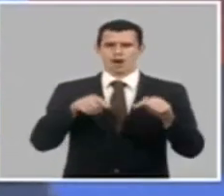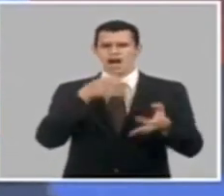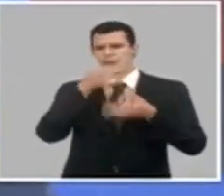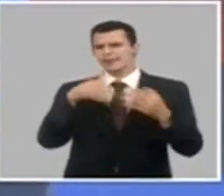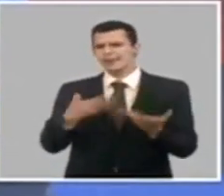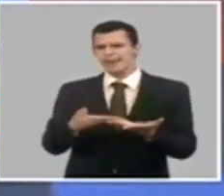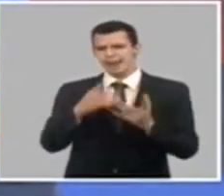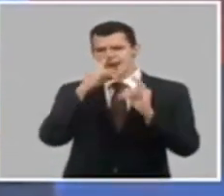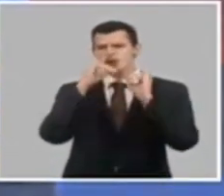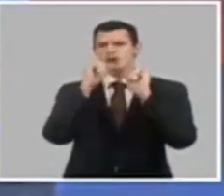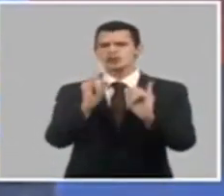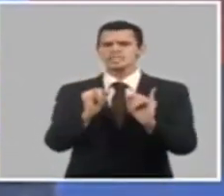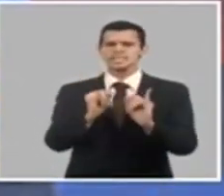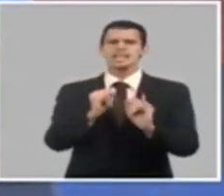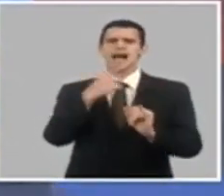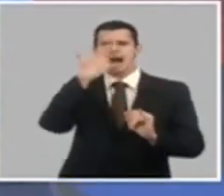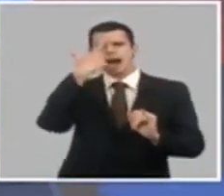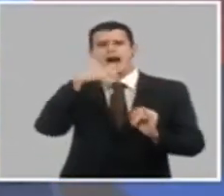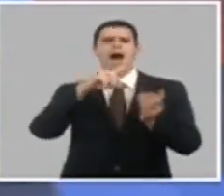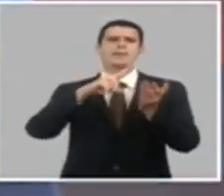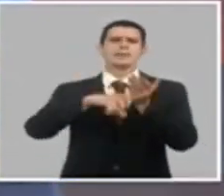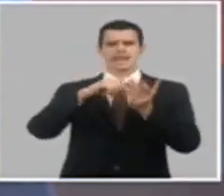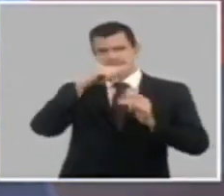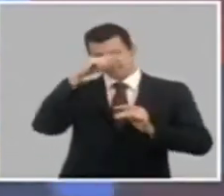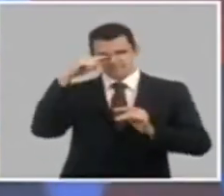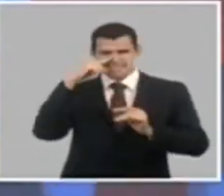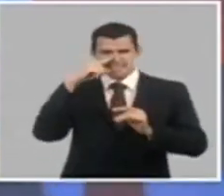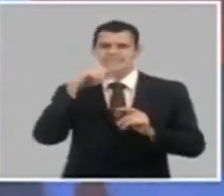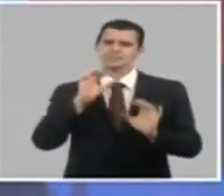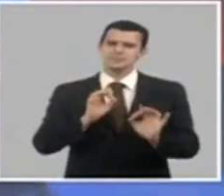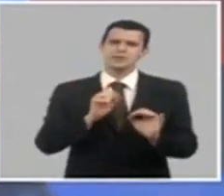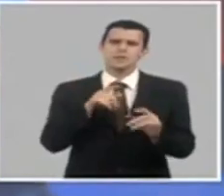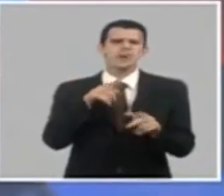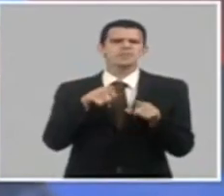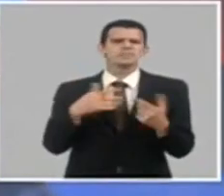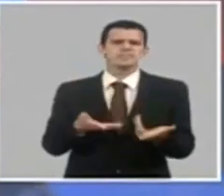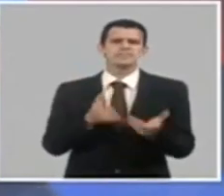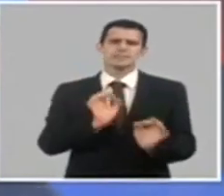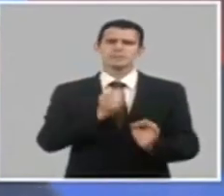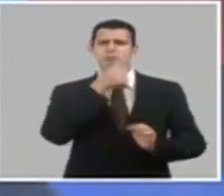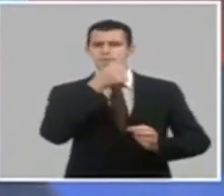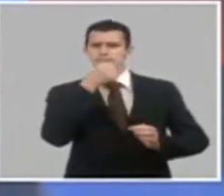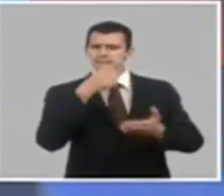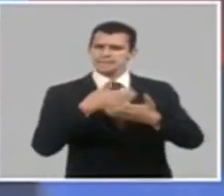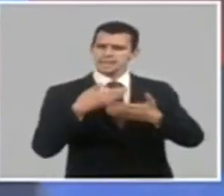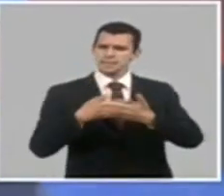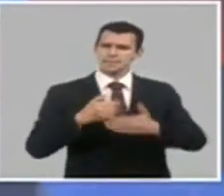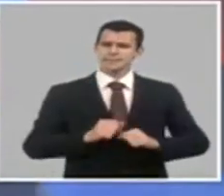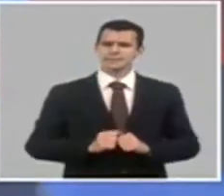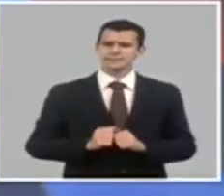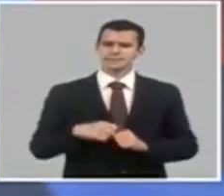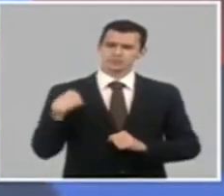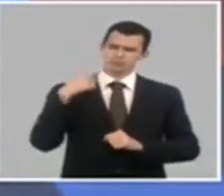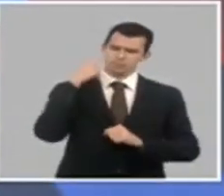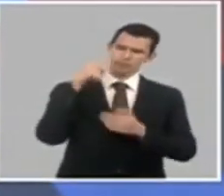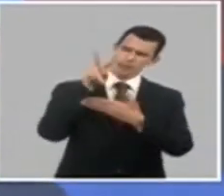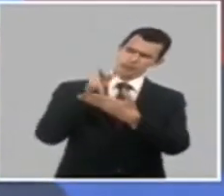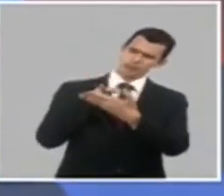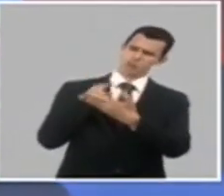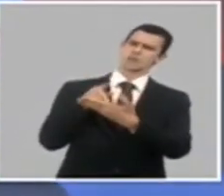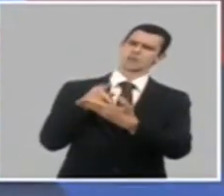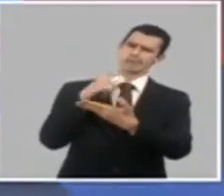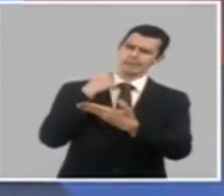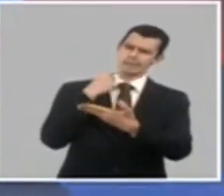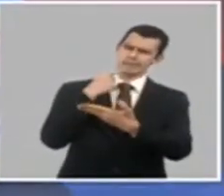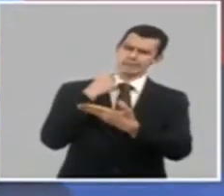ap associated press por dos razones uno por un nombre una institución que me llamó mucho la atención y otro porque